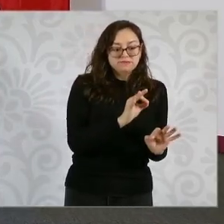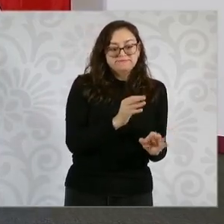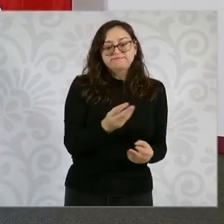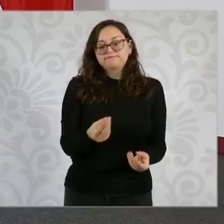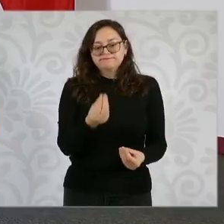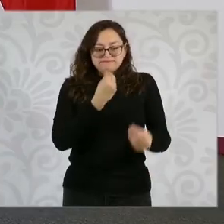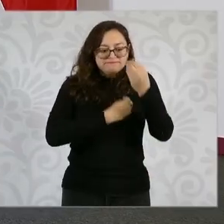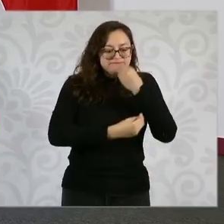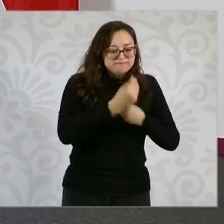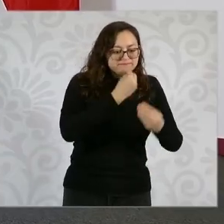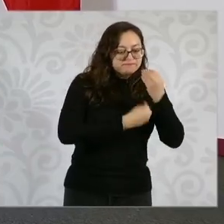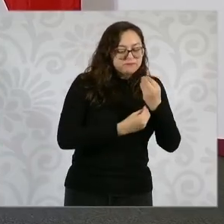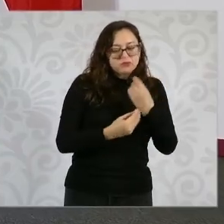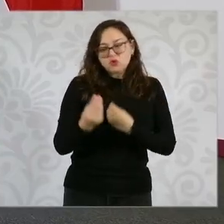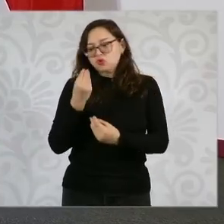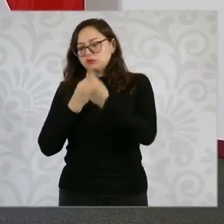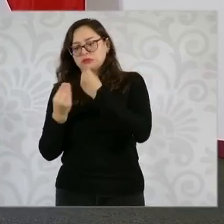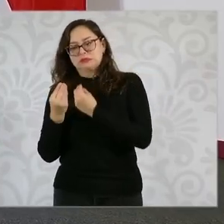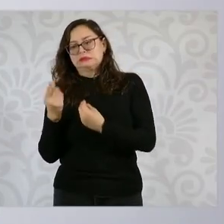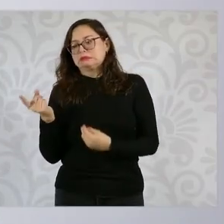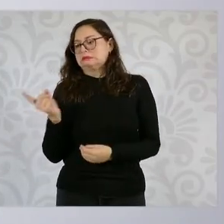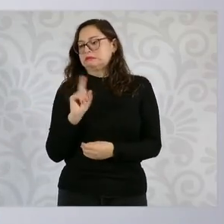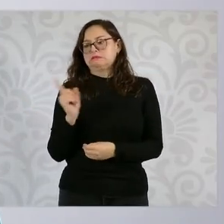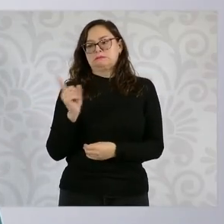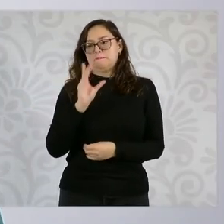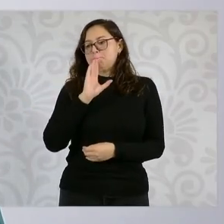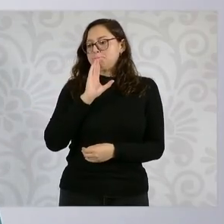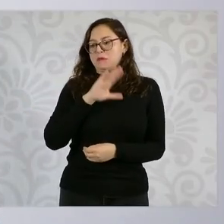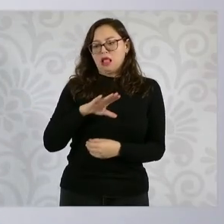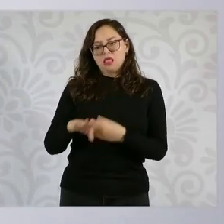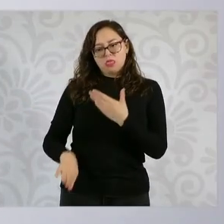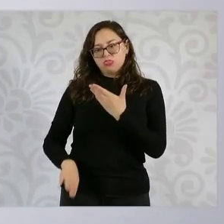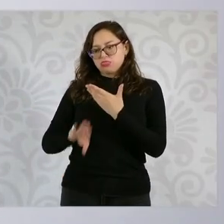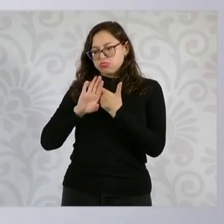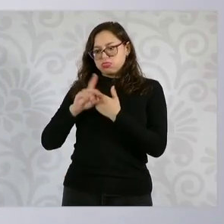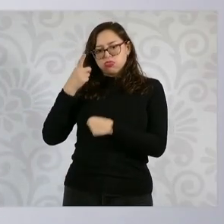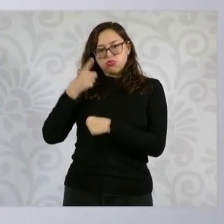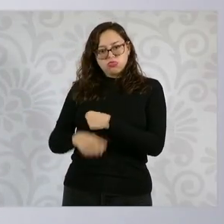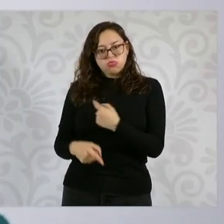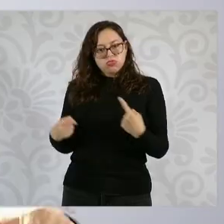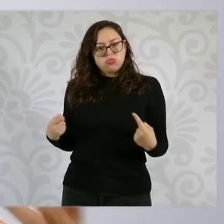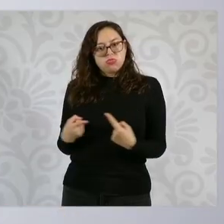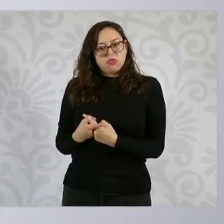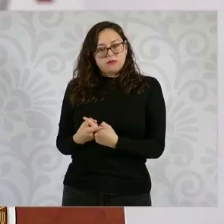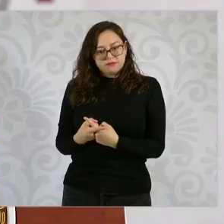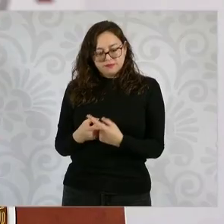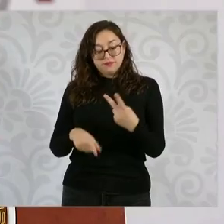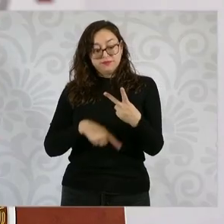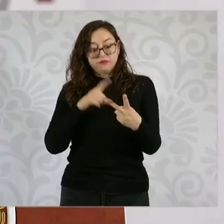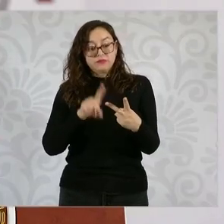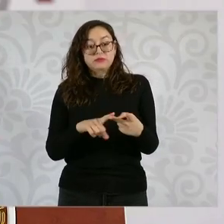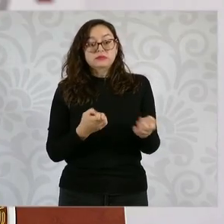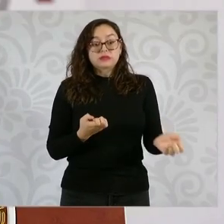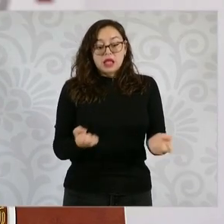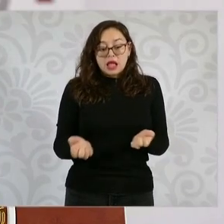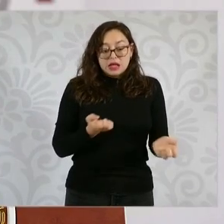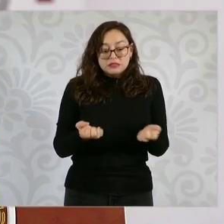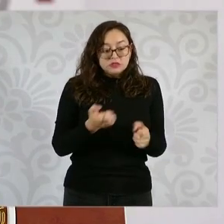nos nutren y cuáles son los alimentos que no, qué tipo de ejercicio tenemos que